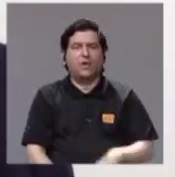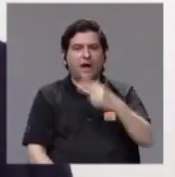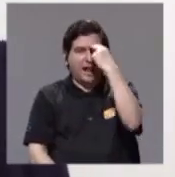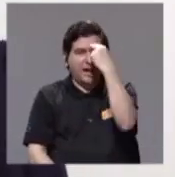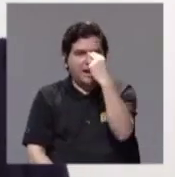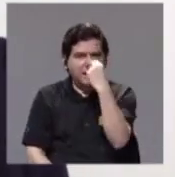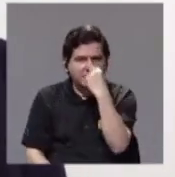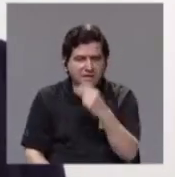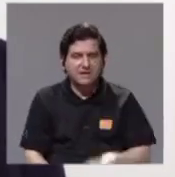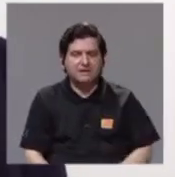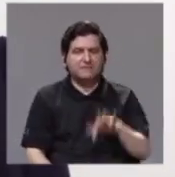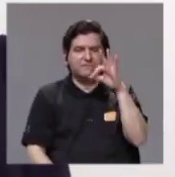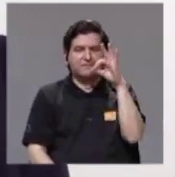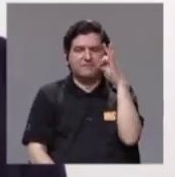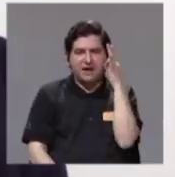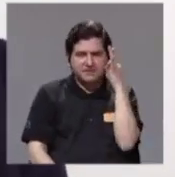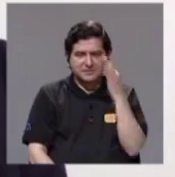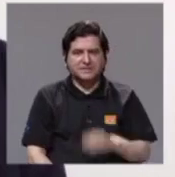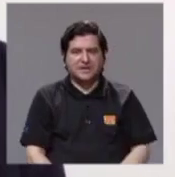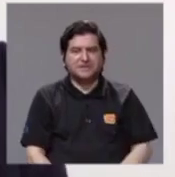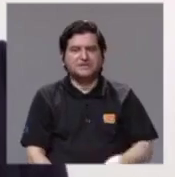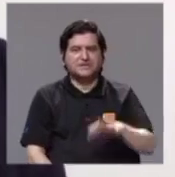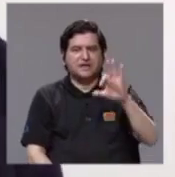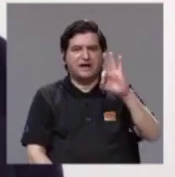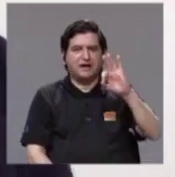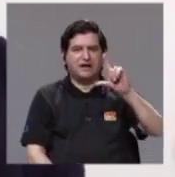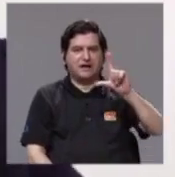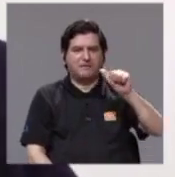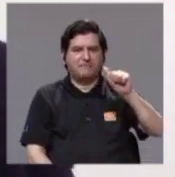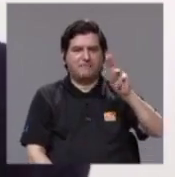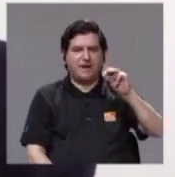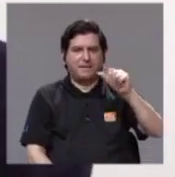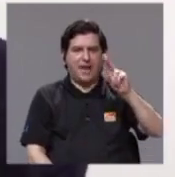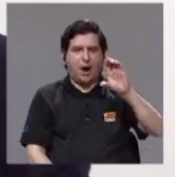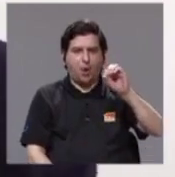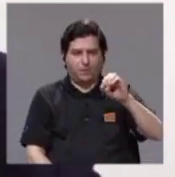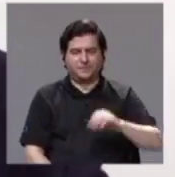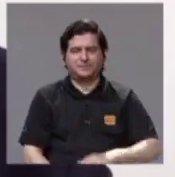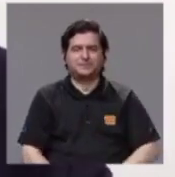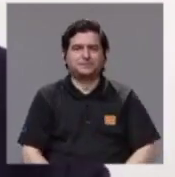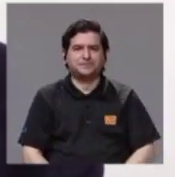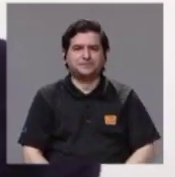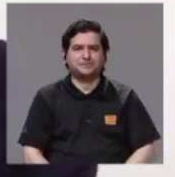al latín, al francés, al flamenco, etc. Entonces,